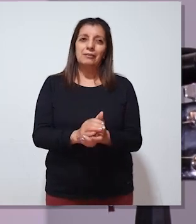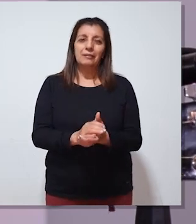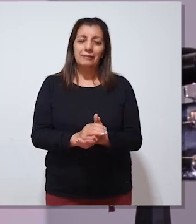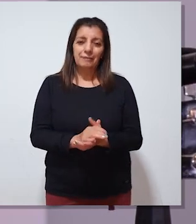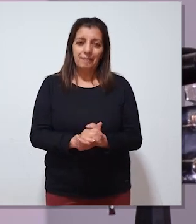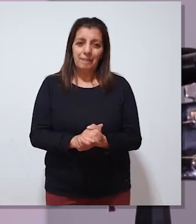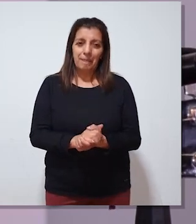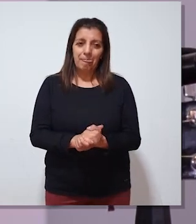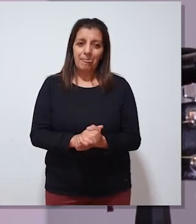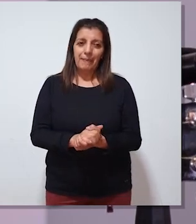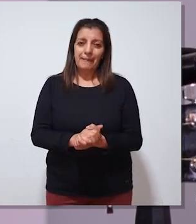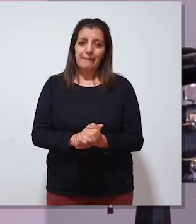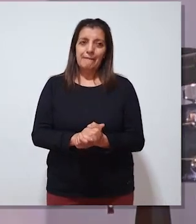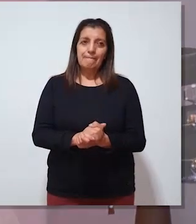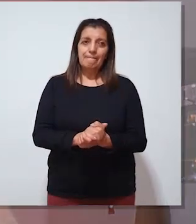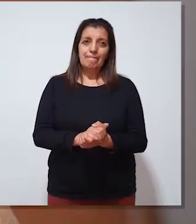oración.